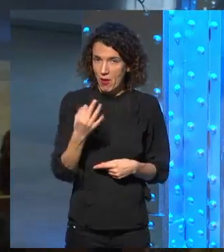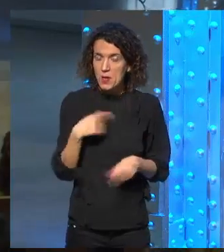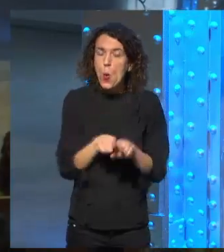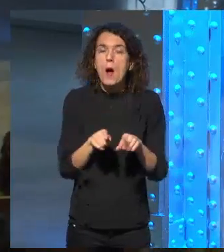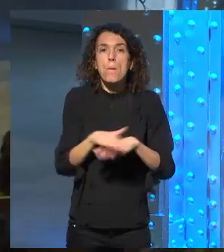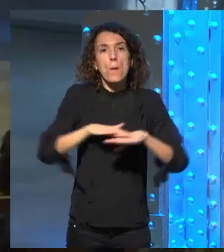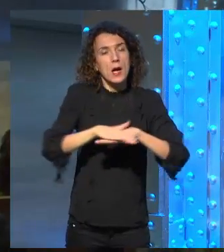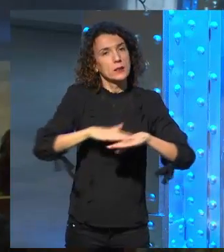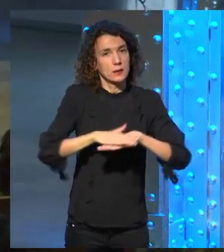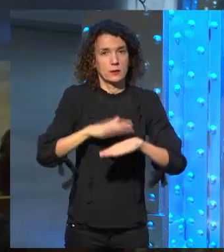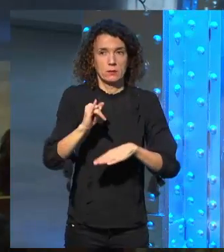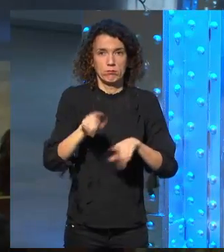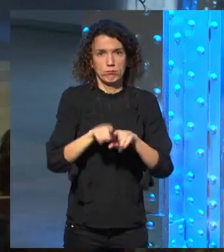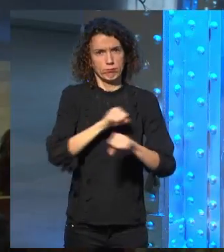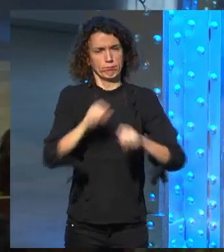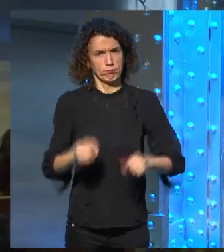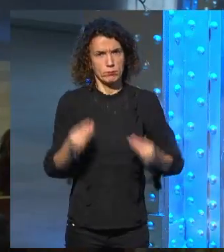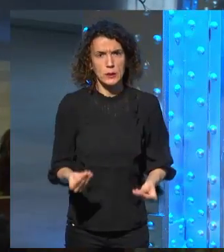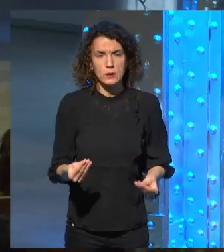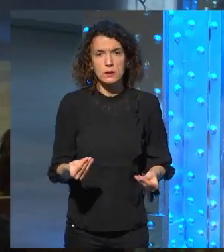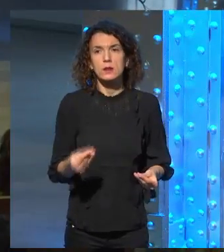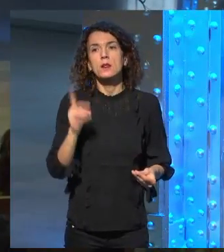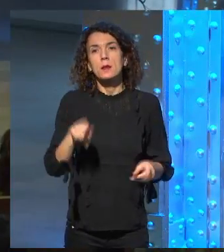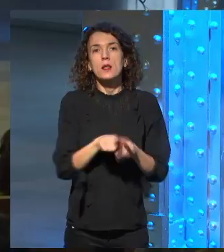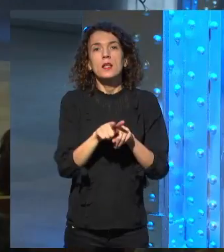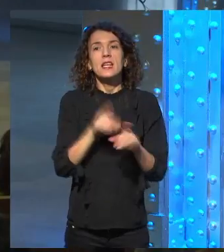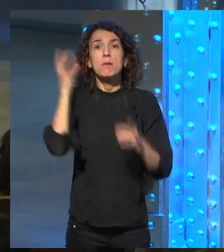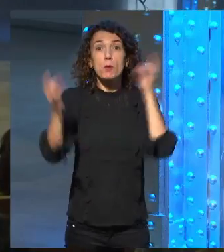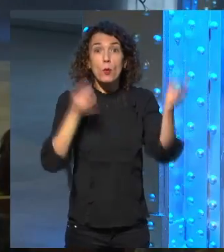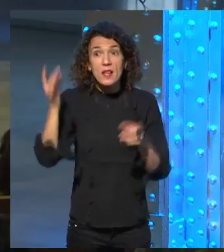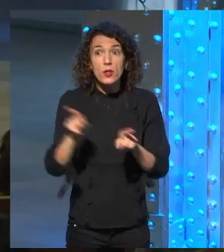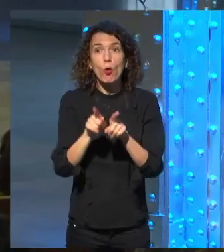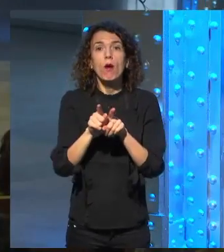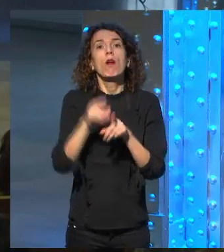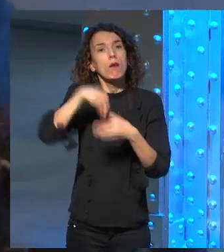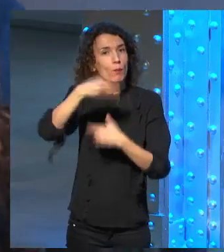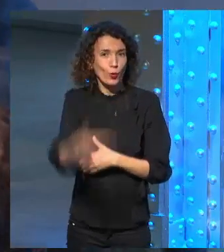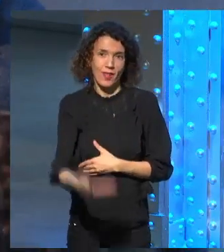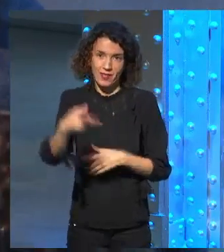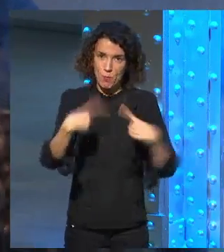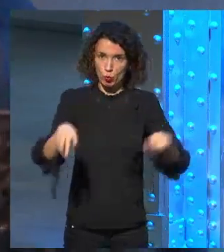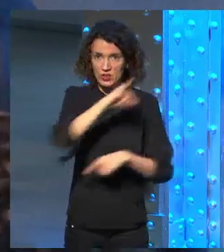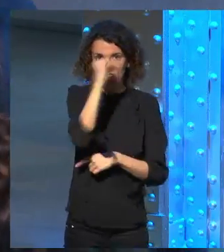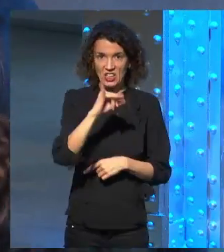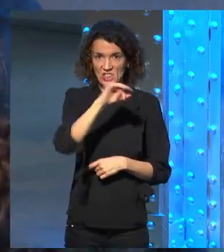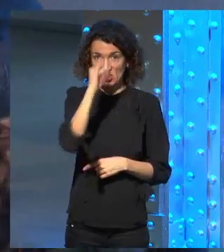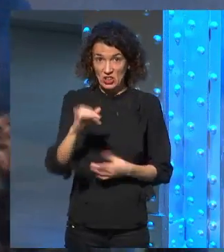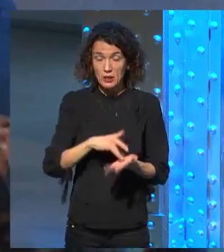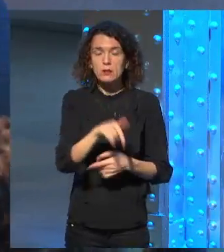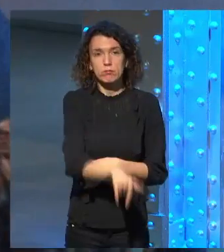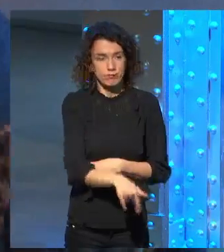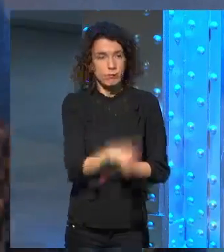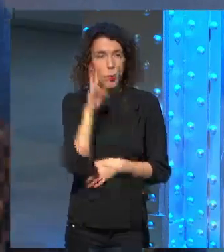una base firme, pero al ser la improvisación una parte tan fundamental, tú ves, cuando